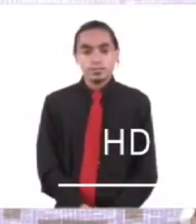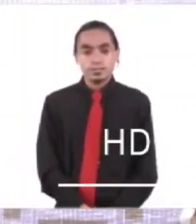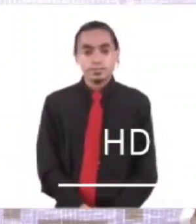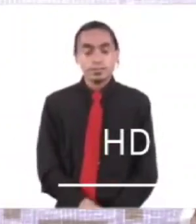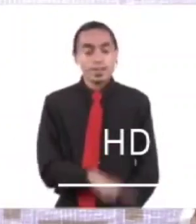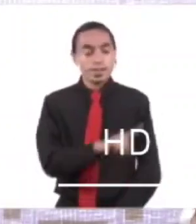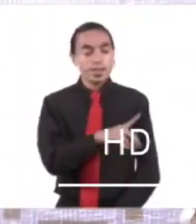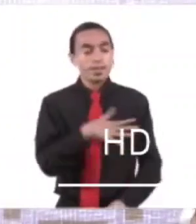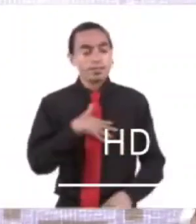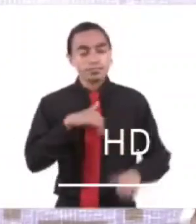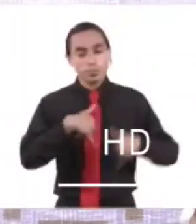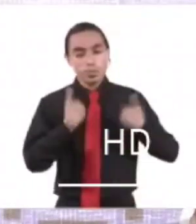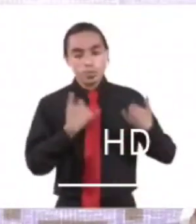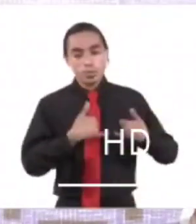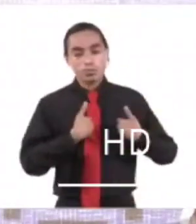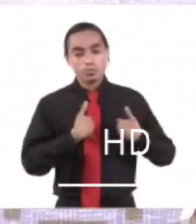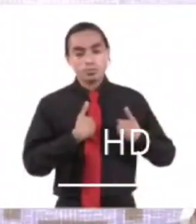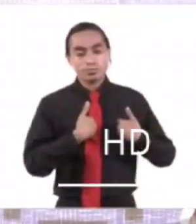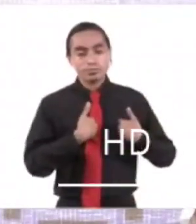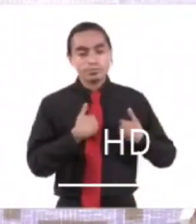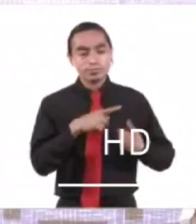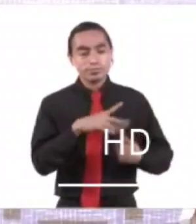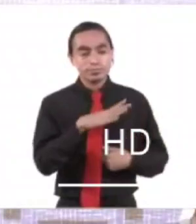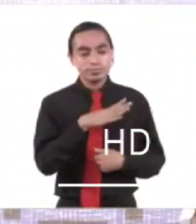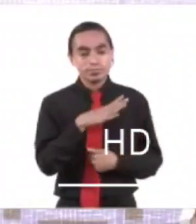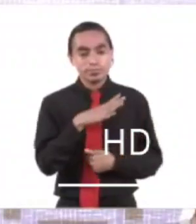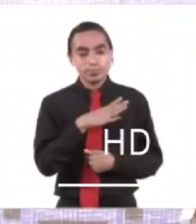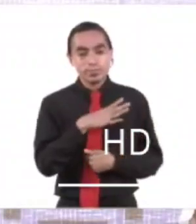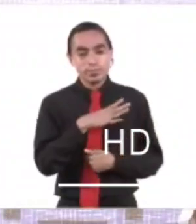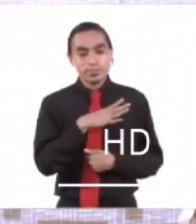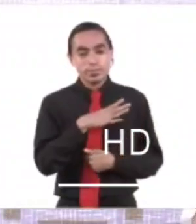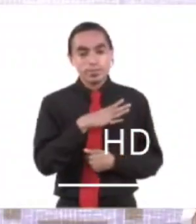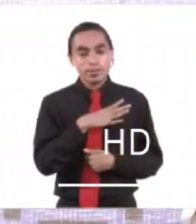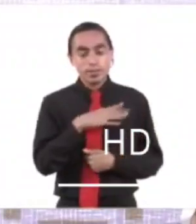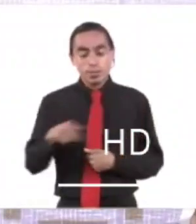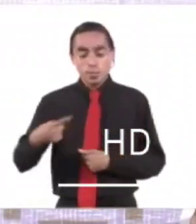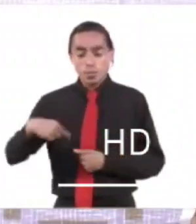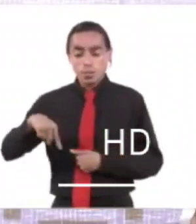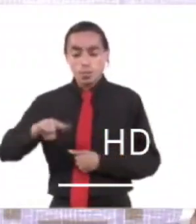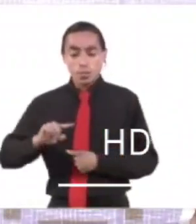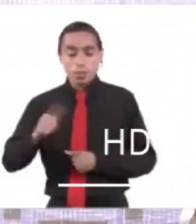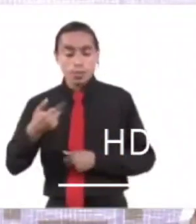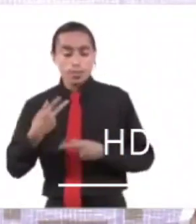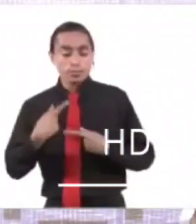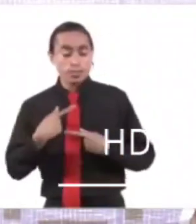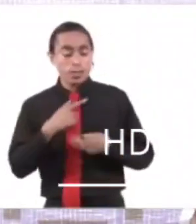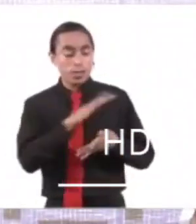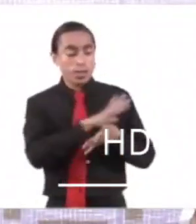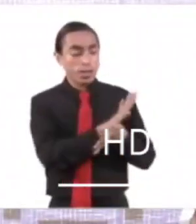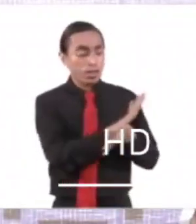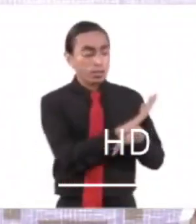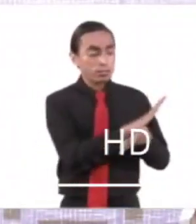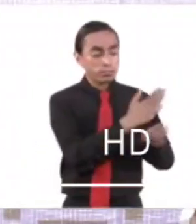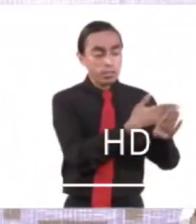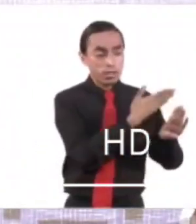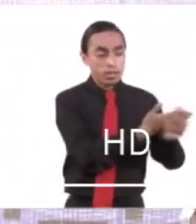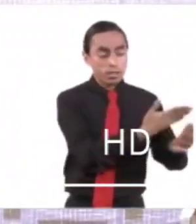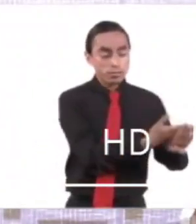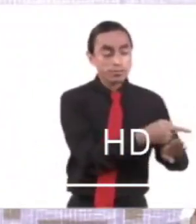Ese muchacho protestante, discriminado por la mayoría, aprendió muy